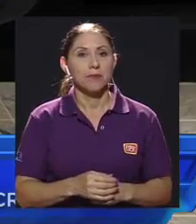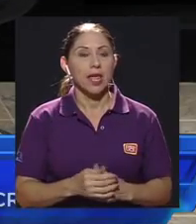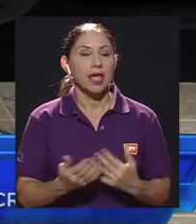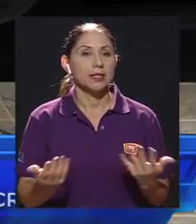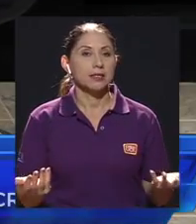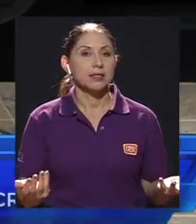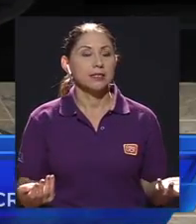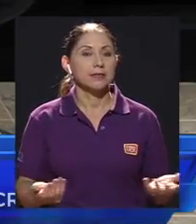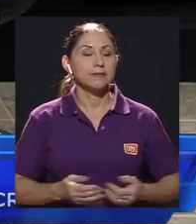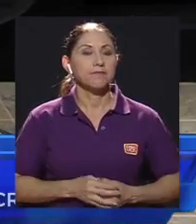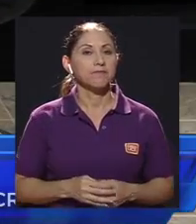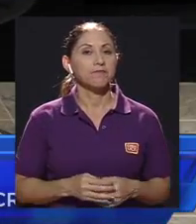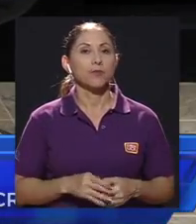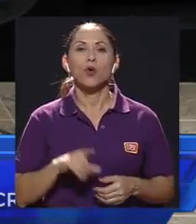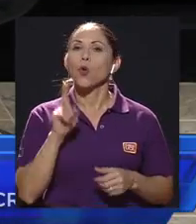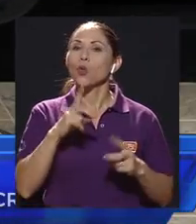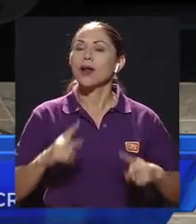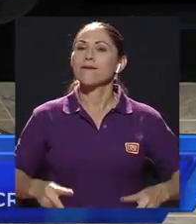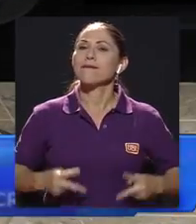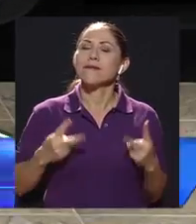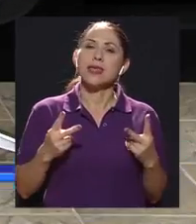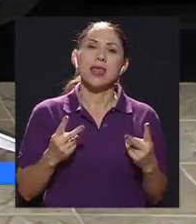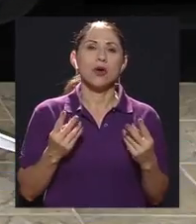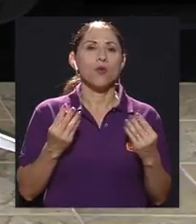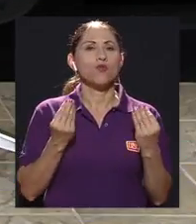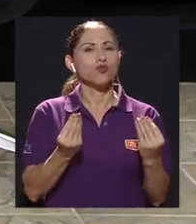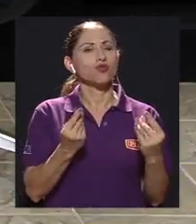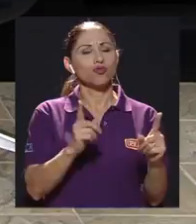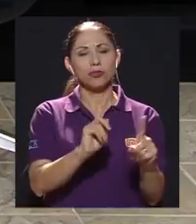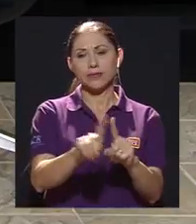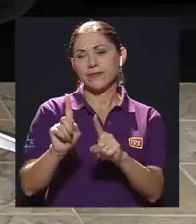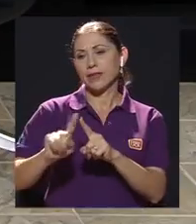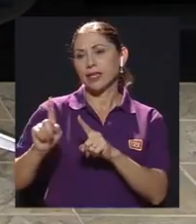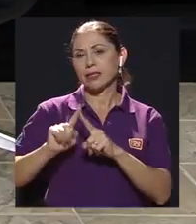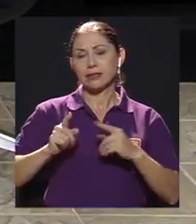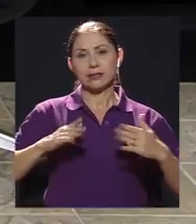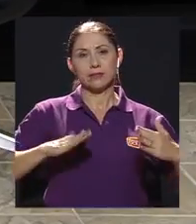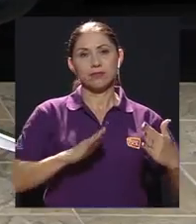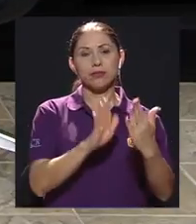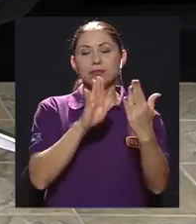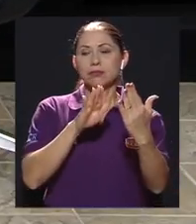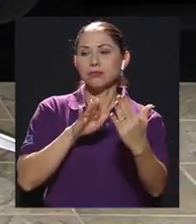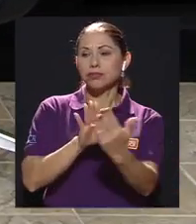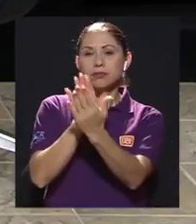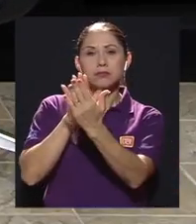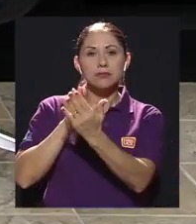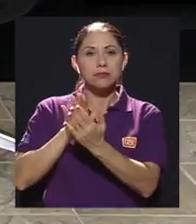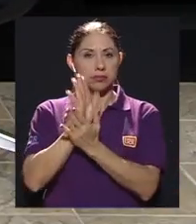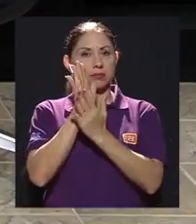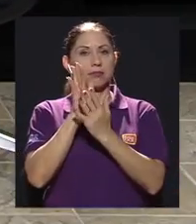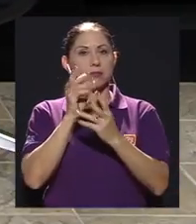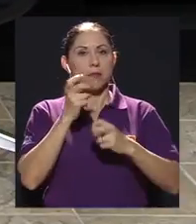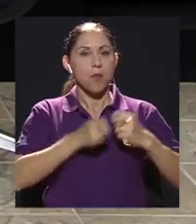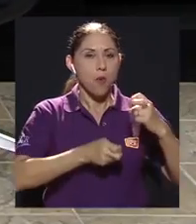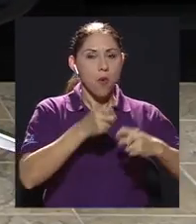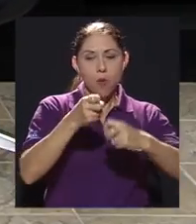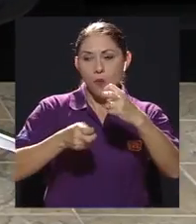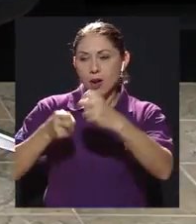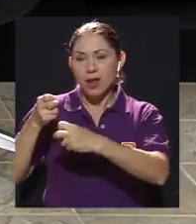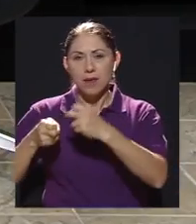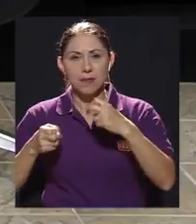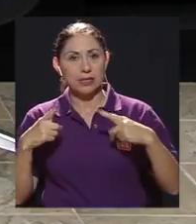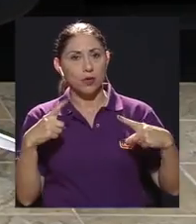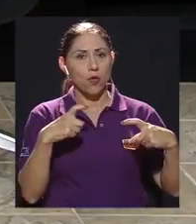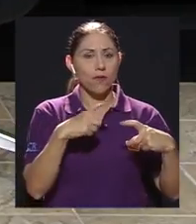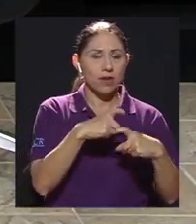es una vida cargada de desafíos, de problemas, de conflictos, también tiene